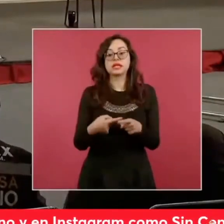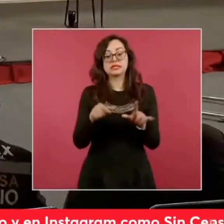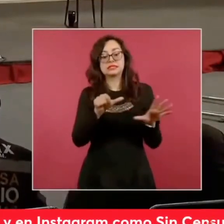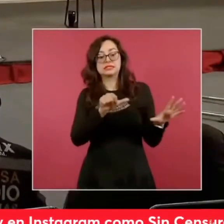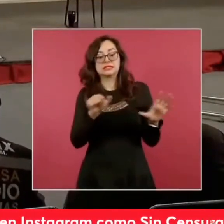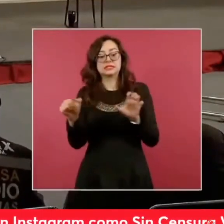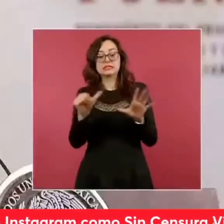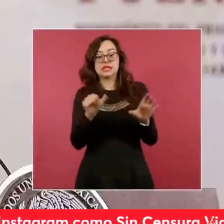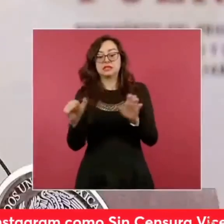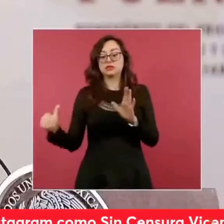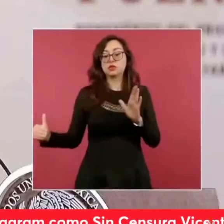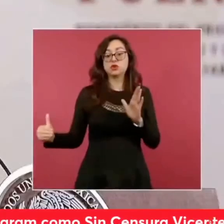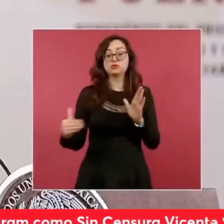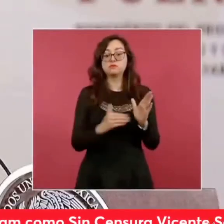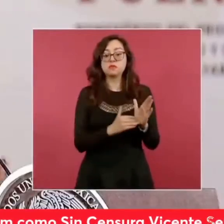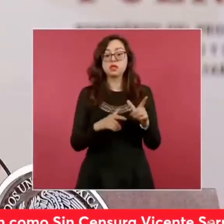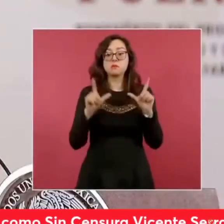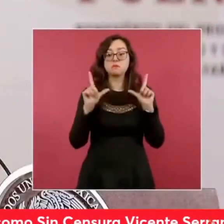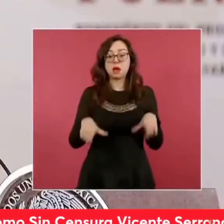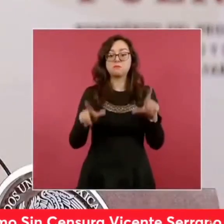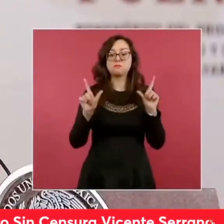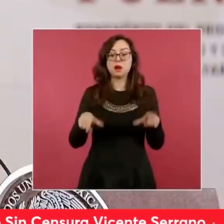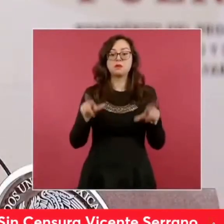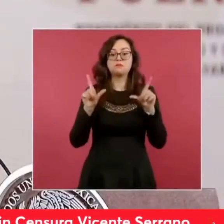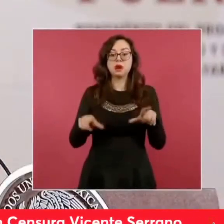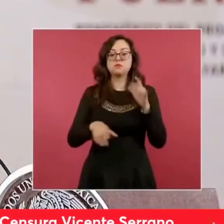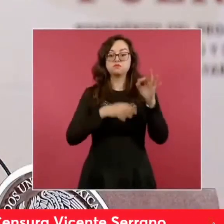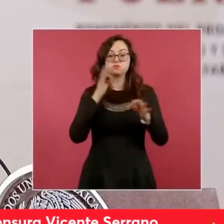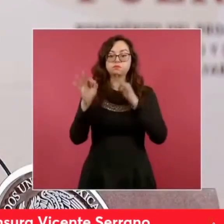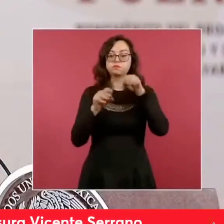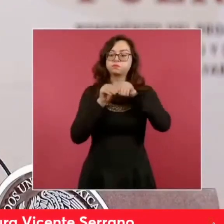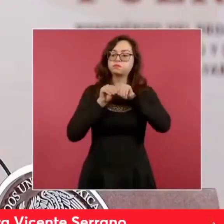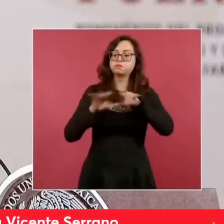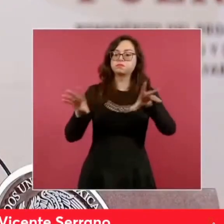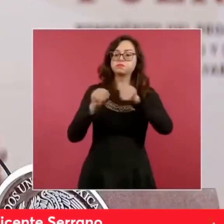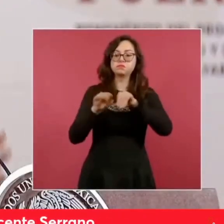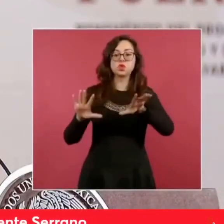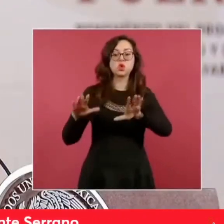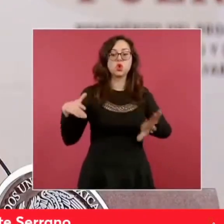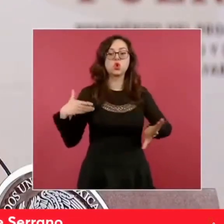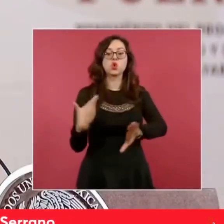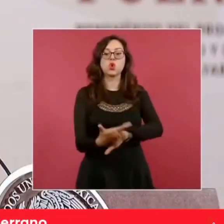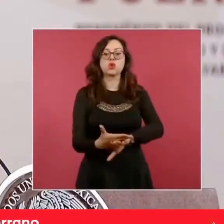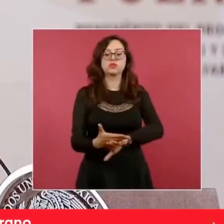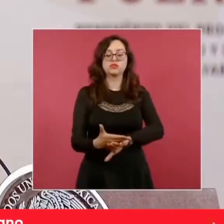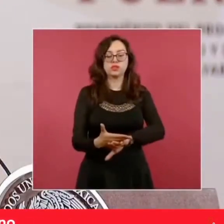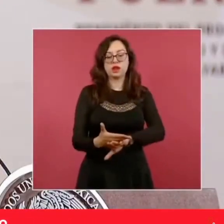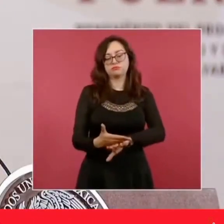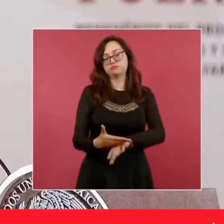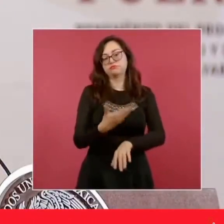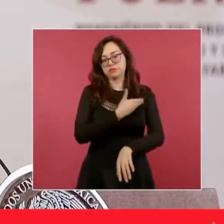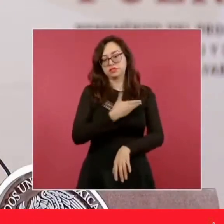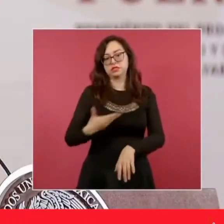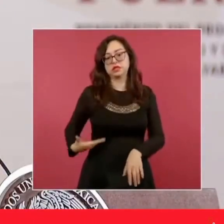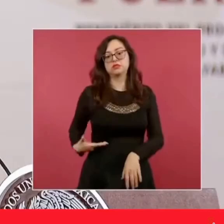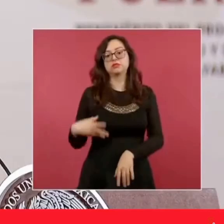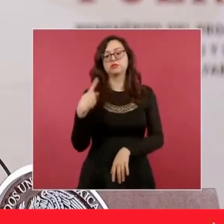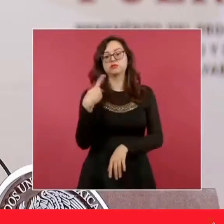sus cuentas relacionadas con información de la familia del presidente. La mayor parte de esa